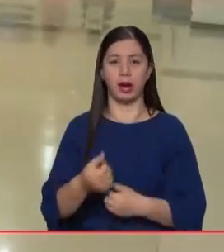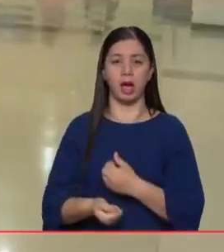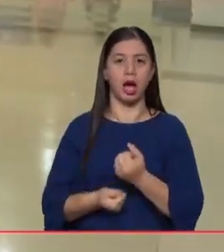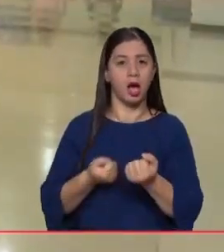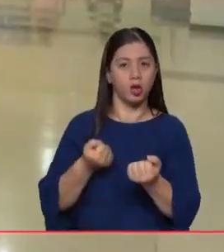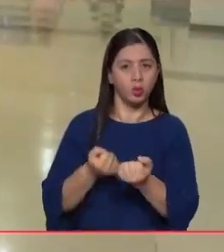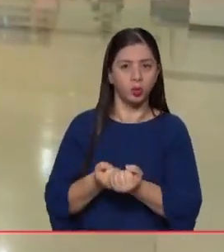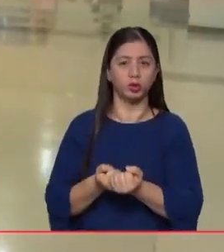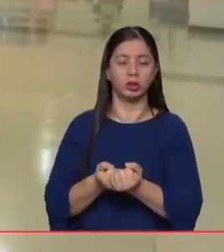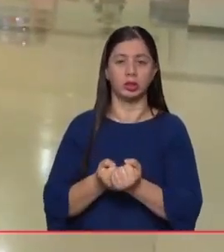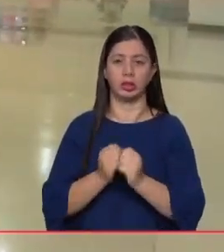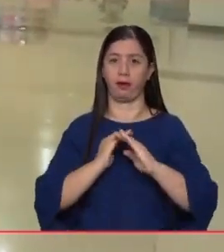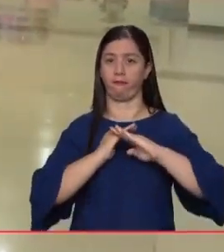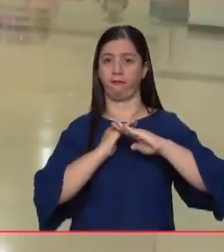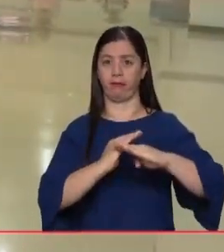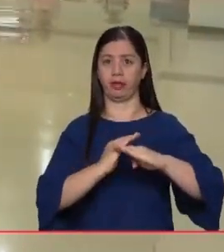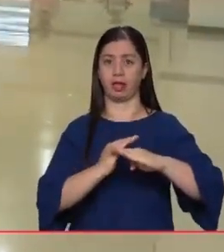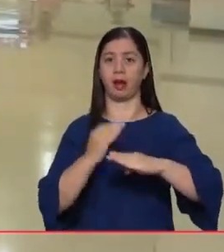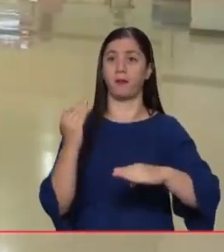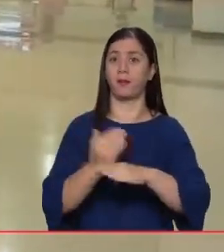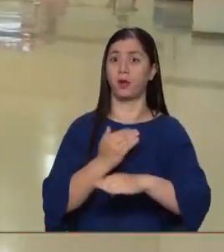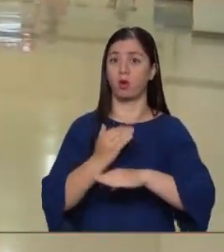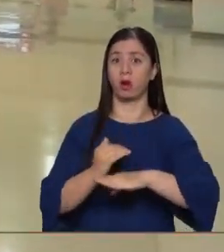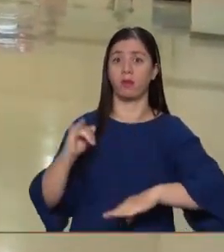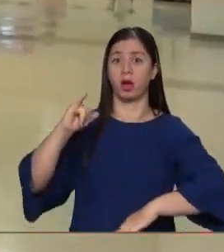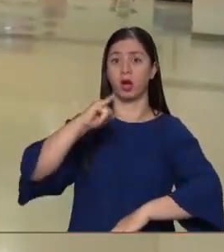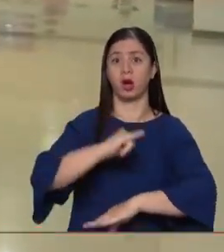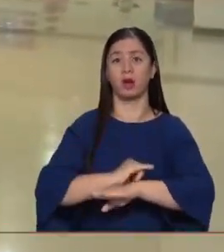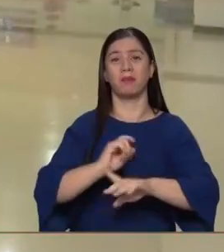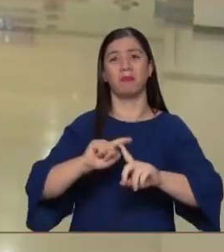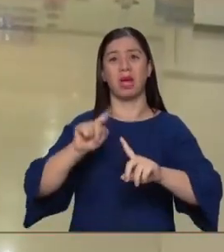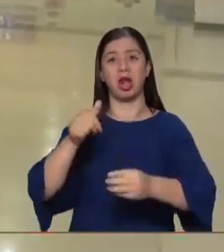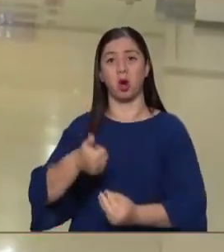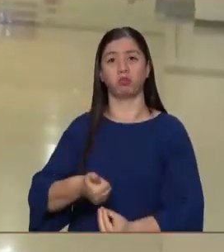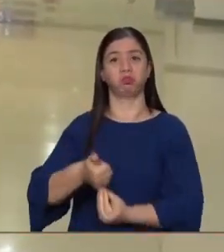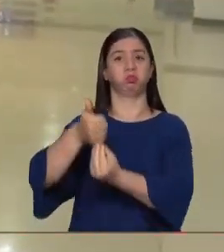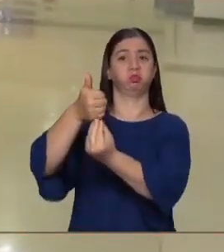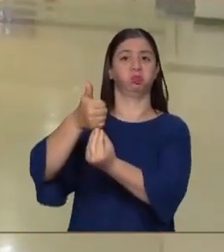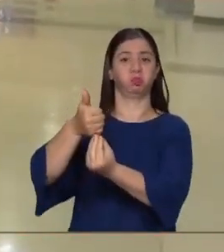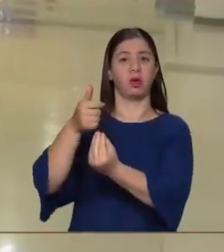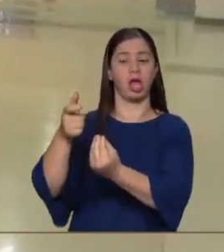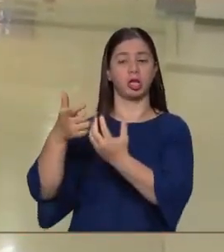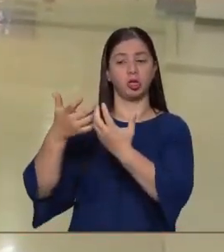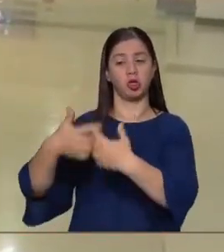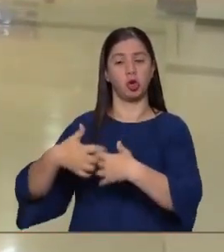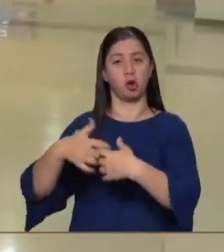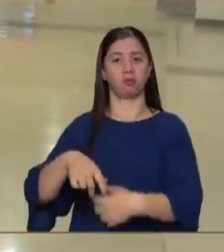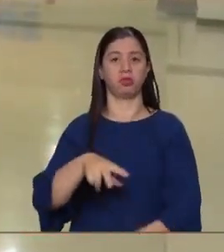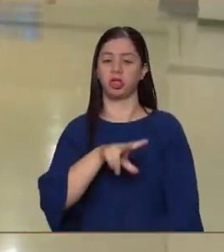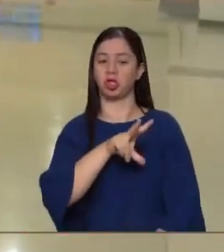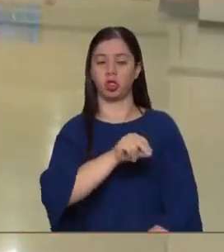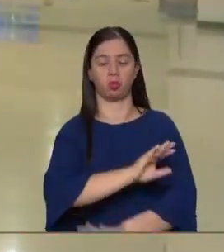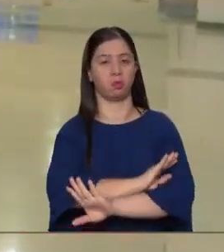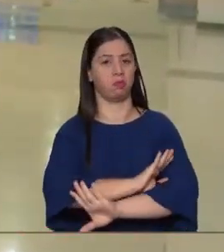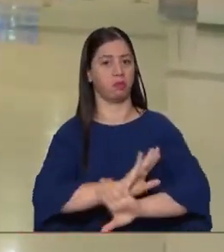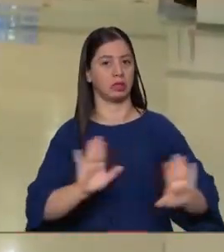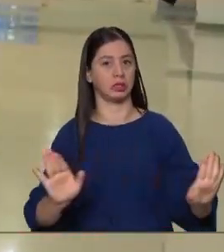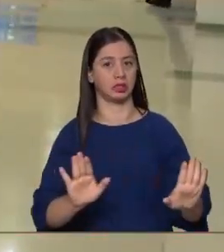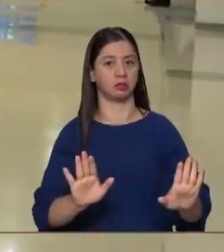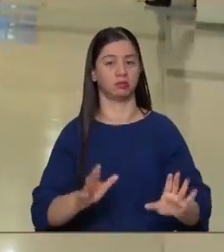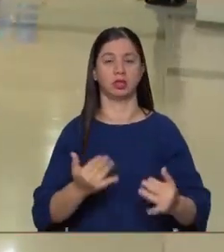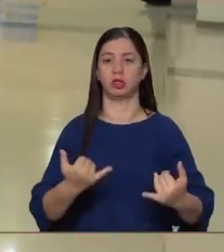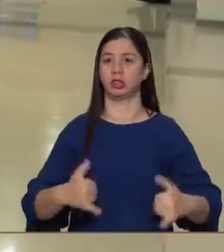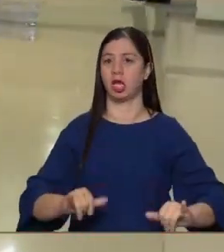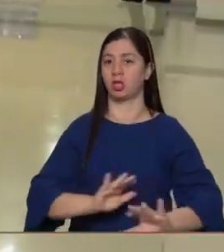y evitar esta crisis aérea. Sin embargo, las directivas a última hora le informaron al gobierno nacional que no iba más y que suspendían